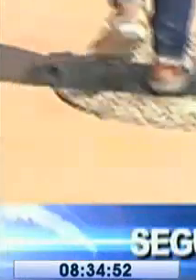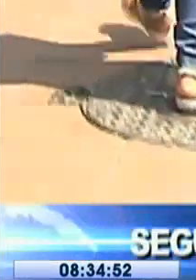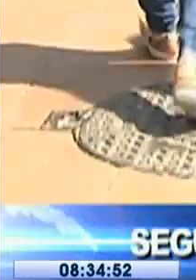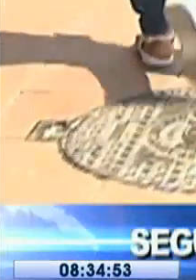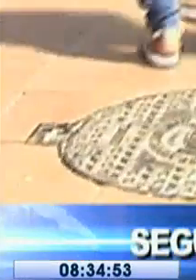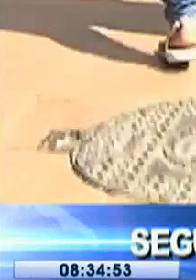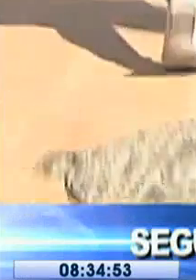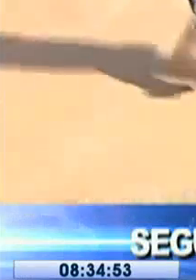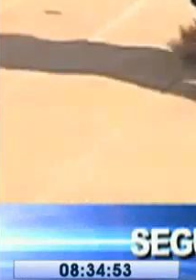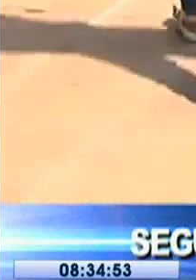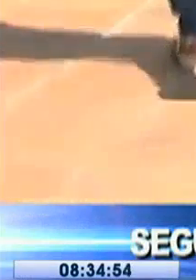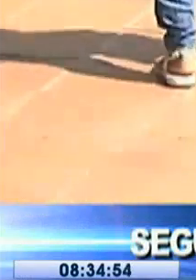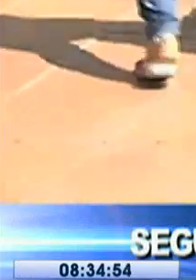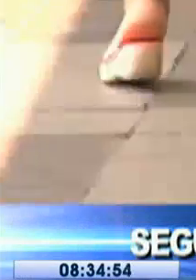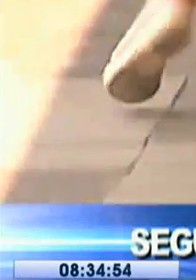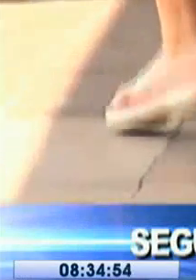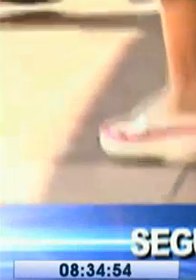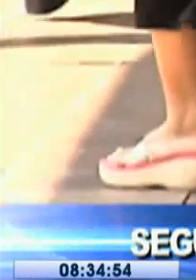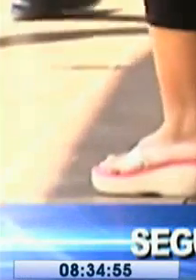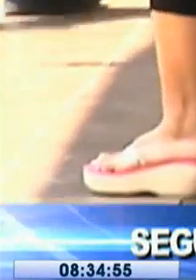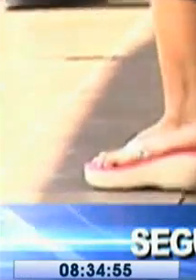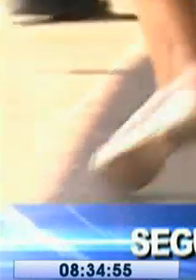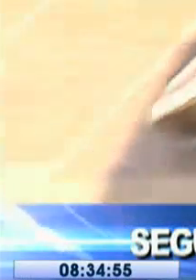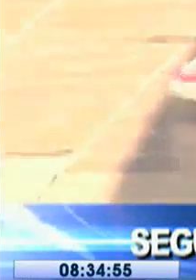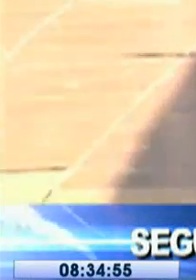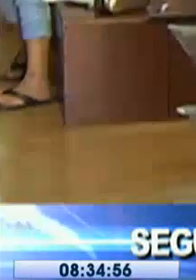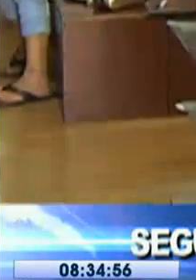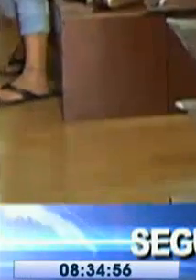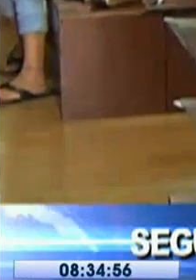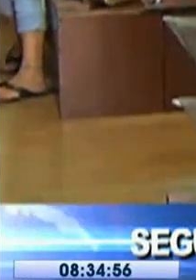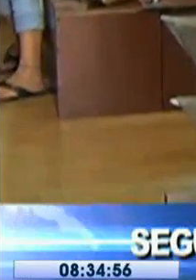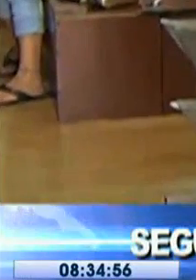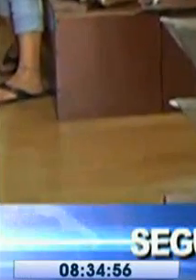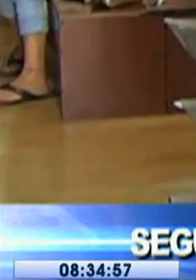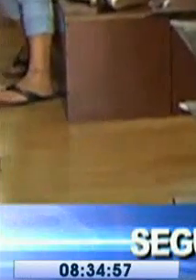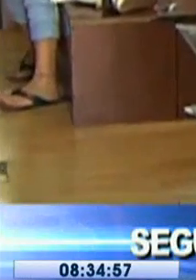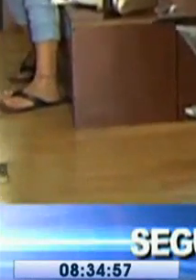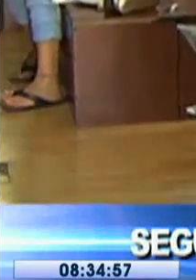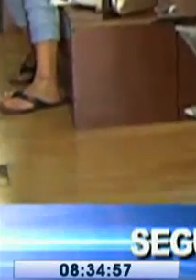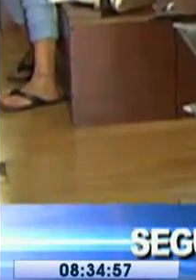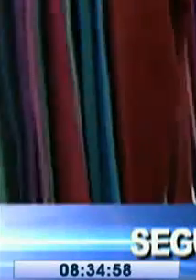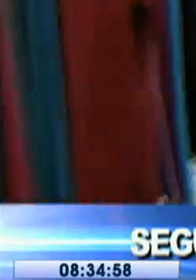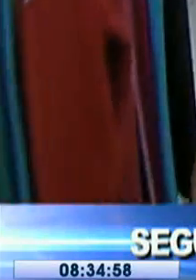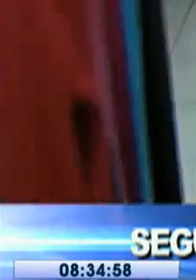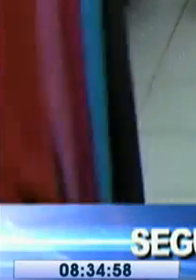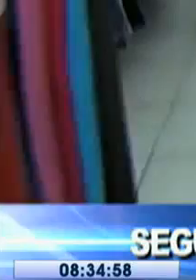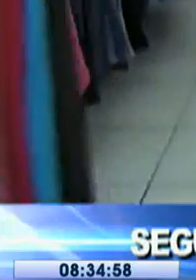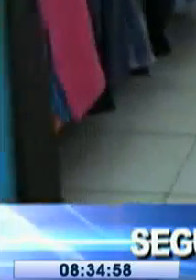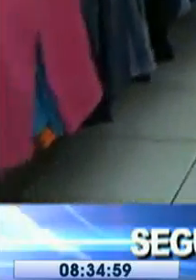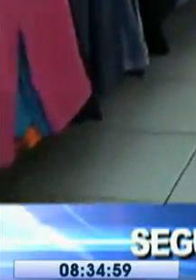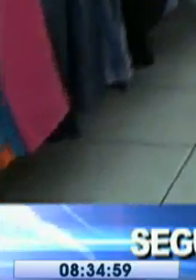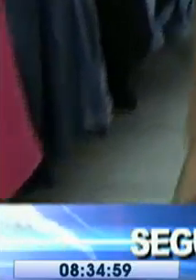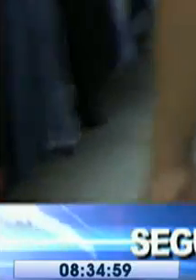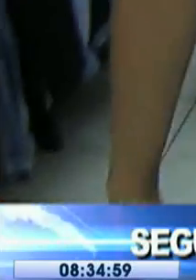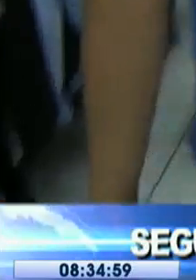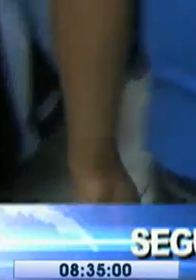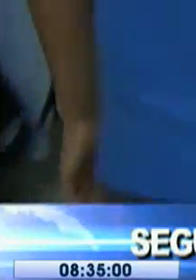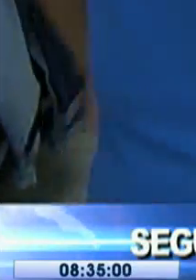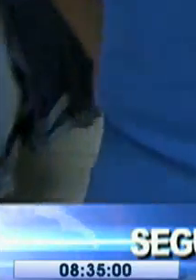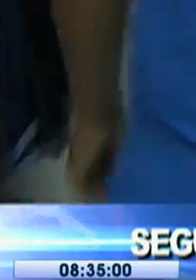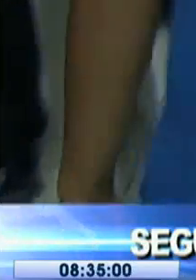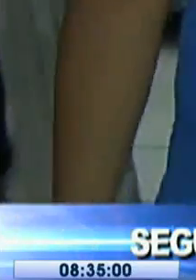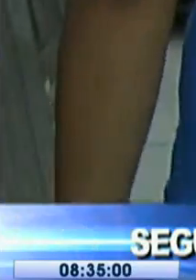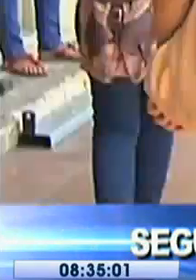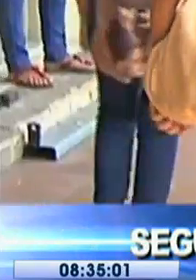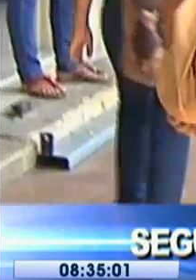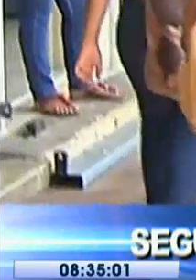Propietarios de los locales comerciales en Guayaquil se alistan para recibir gran cantidad de personas en diciembre, pero también